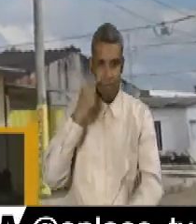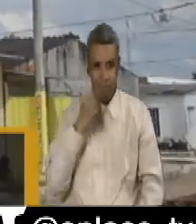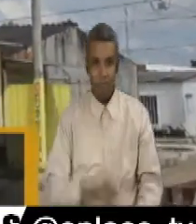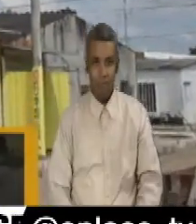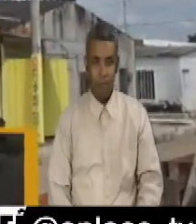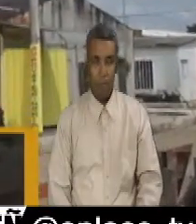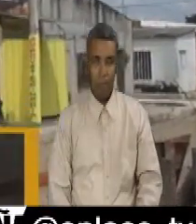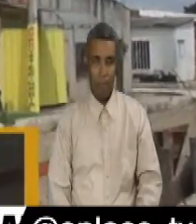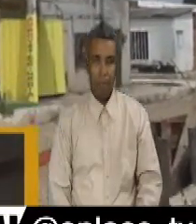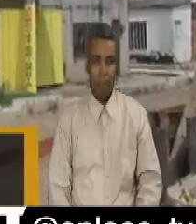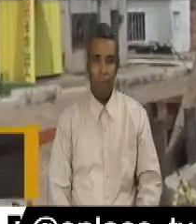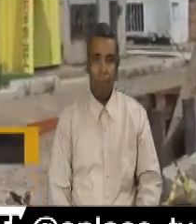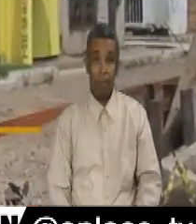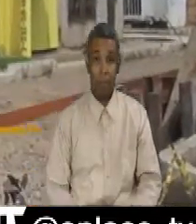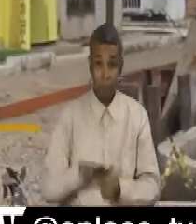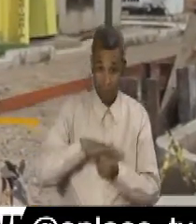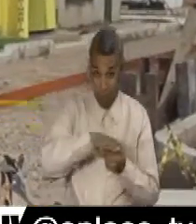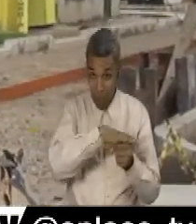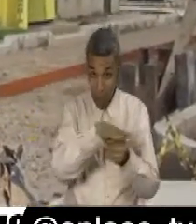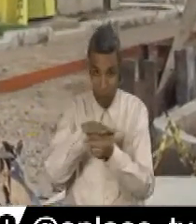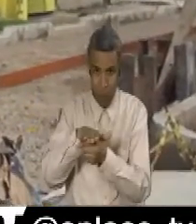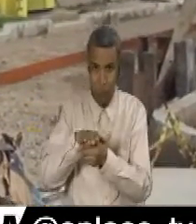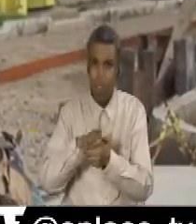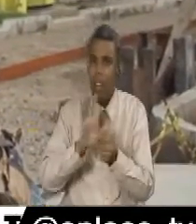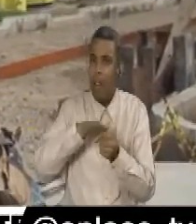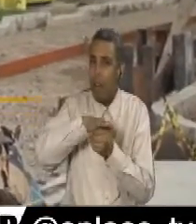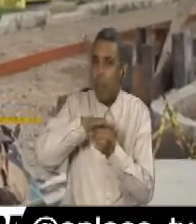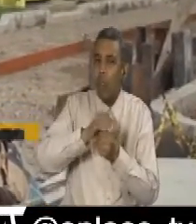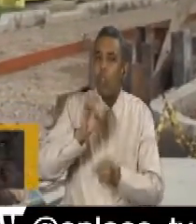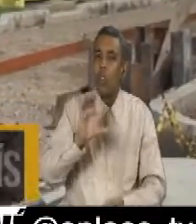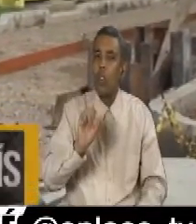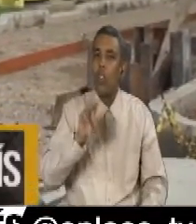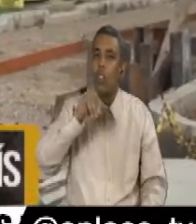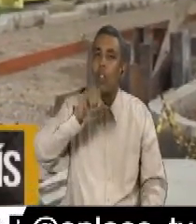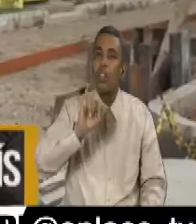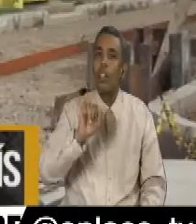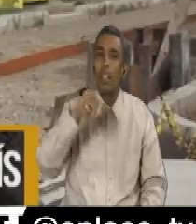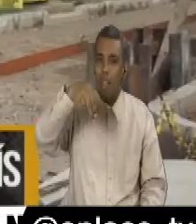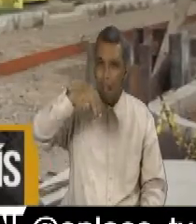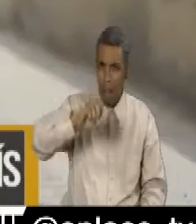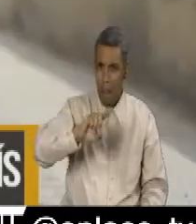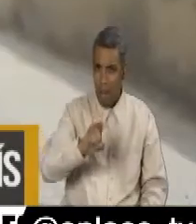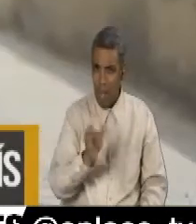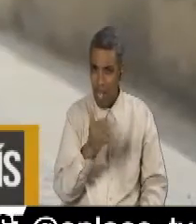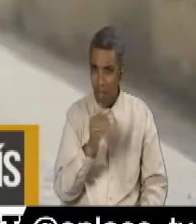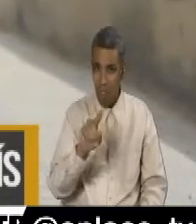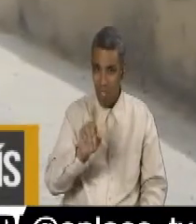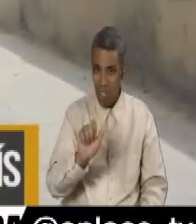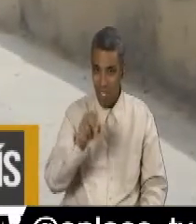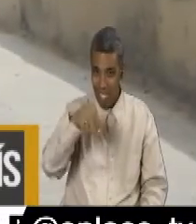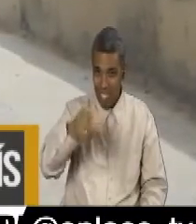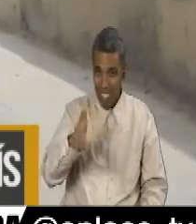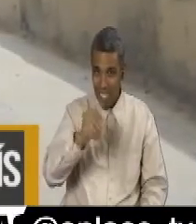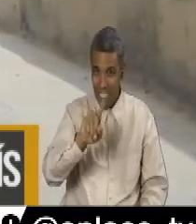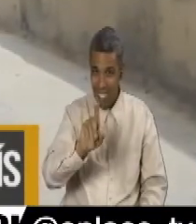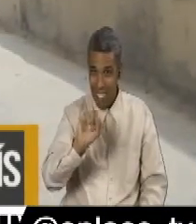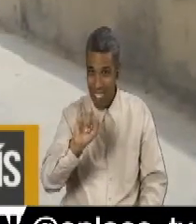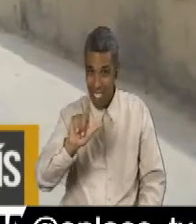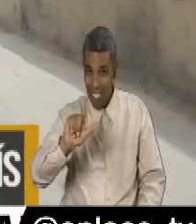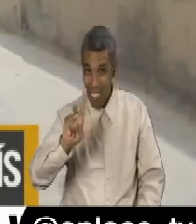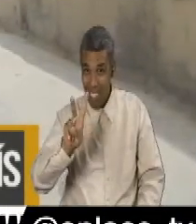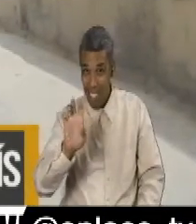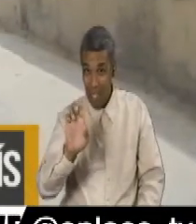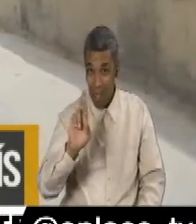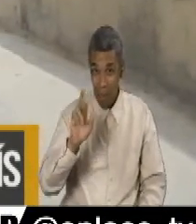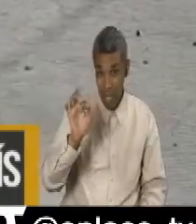Comuna 3 de Barranca Bermeja, ya restan aproximadamente 20 días para que sus habitantes se estrenen vías. En este sector están a